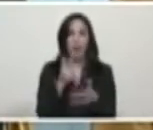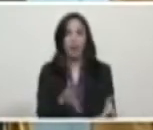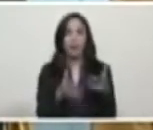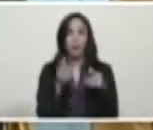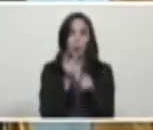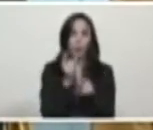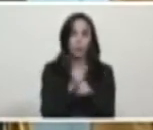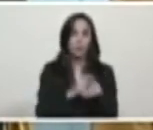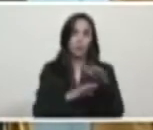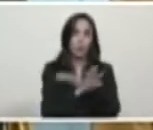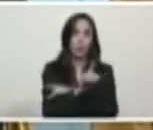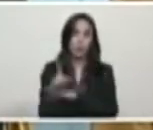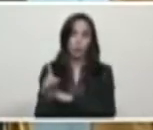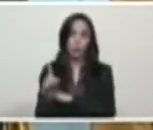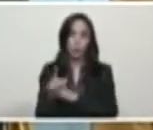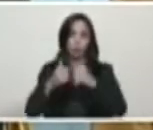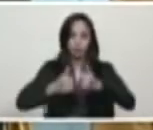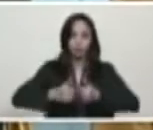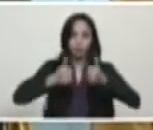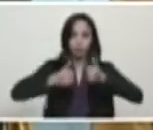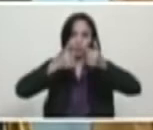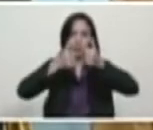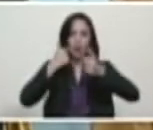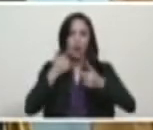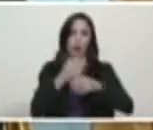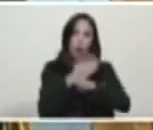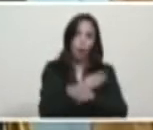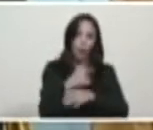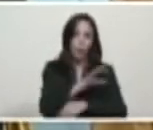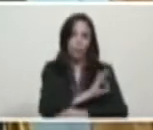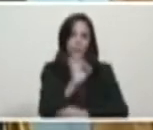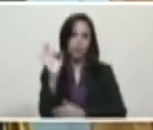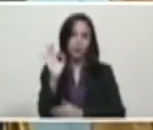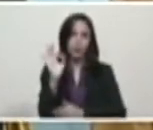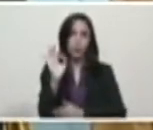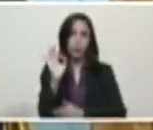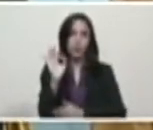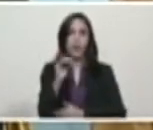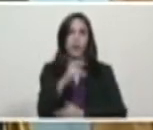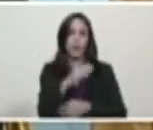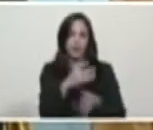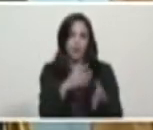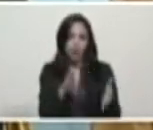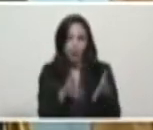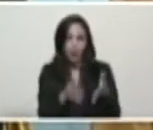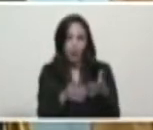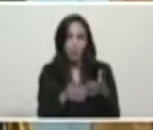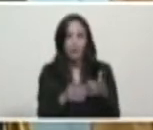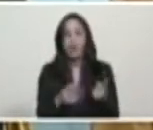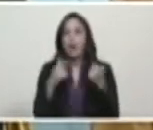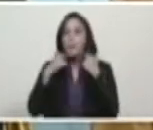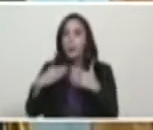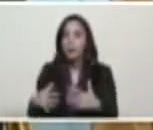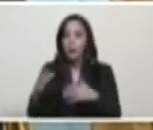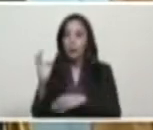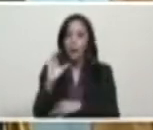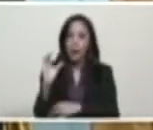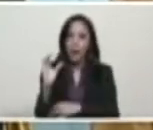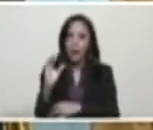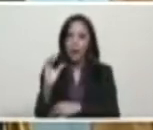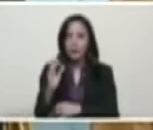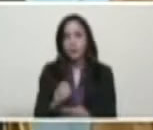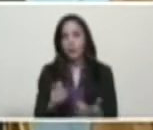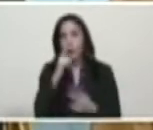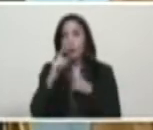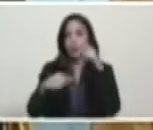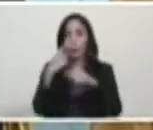final 4-1. Ganaron dos juegos en Barquisimeto. Perdieron un juego en Caracas y ganaron los dos juegos ya